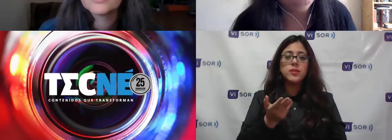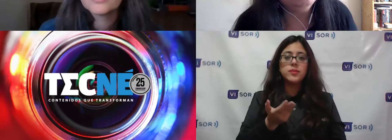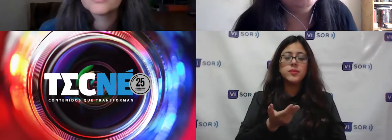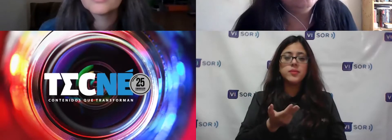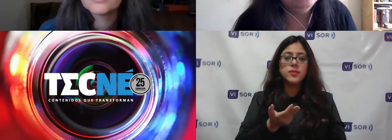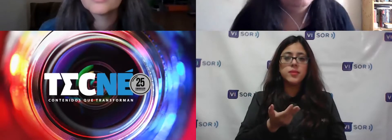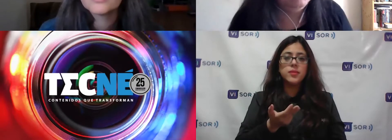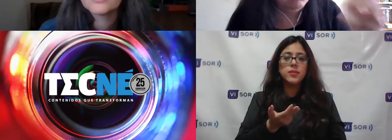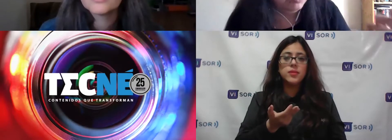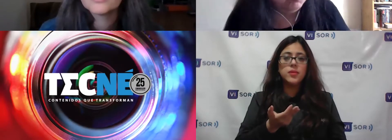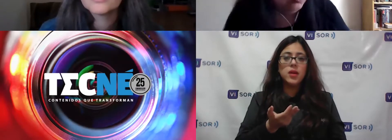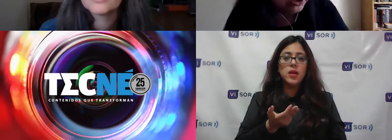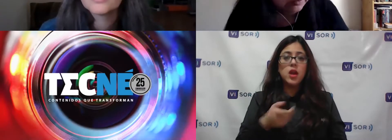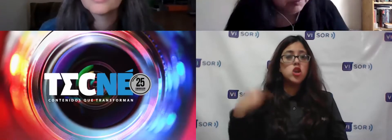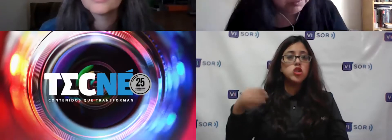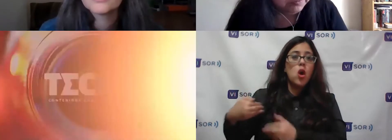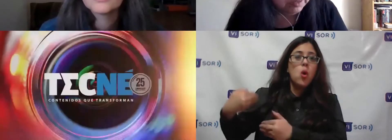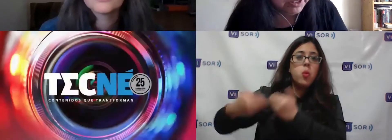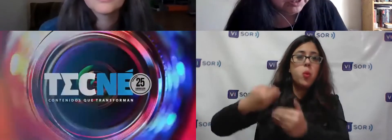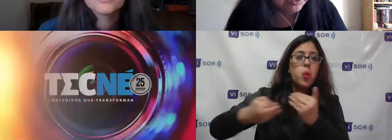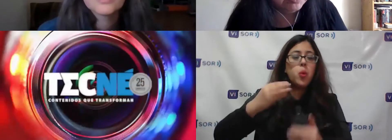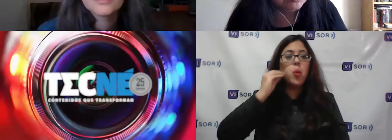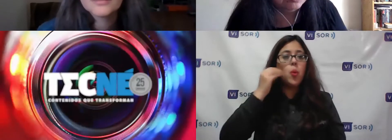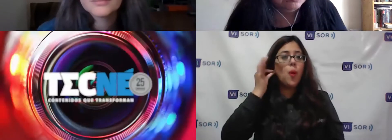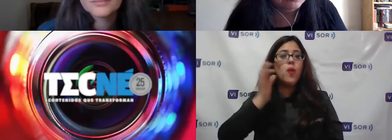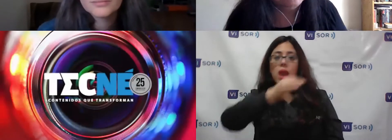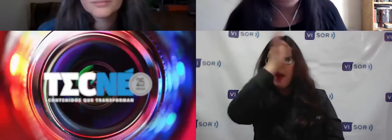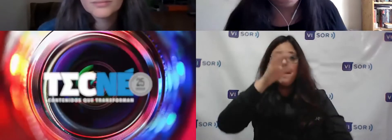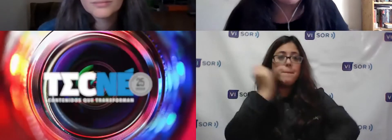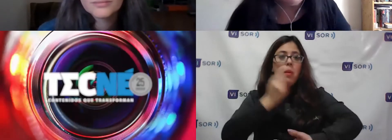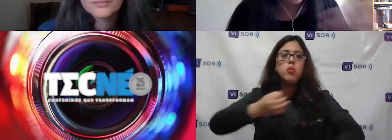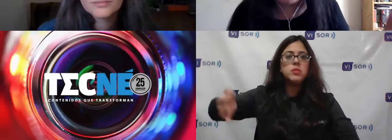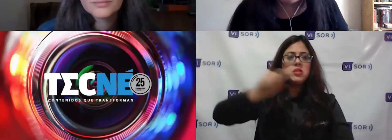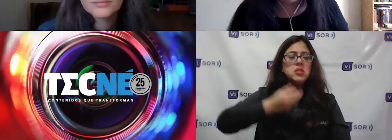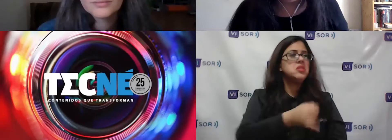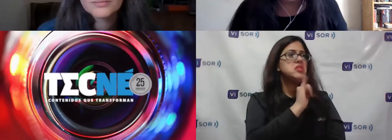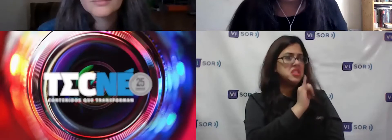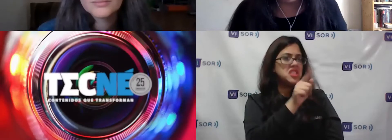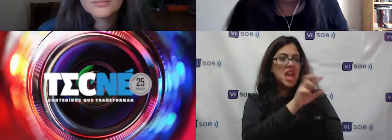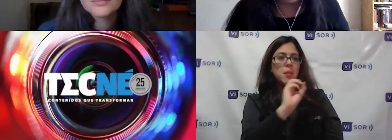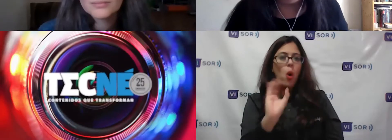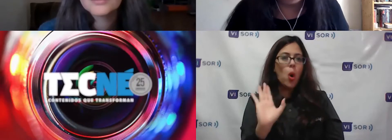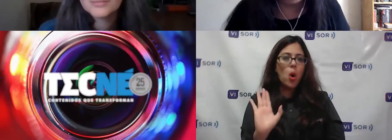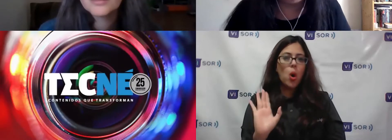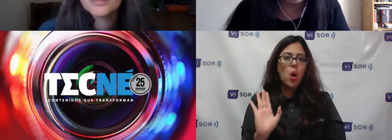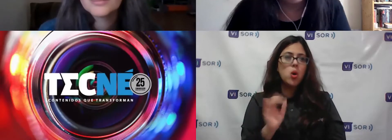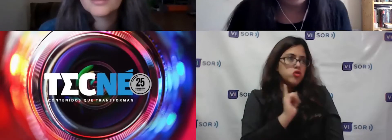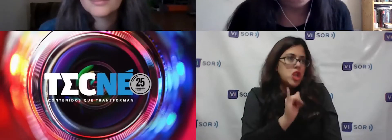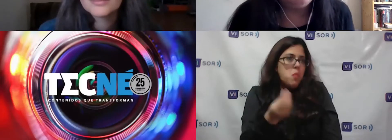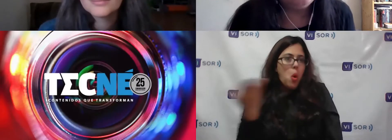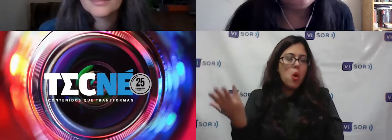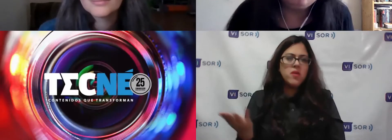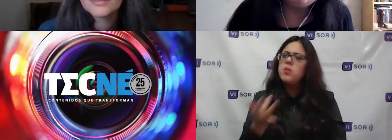somos descendientes de una abuela mapuche más específicamente ella dice si le sale de guata así como si poco bien luego por qué